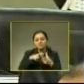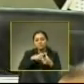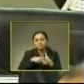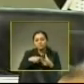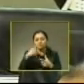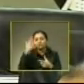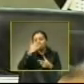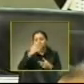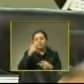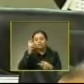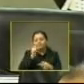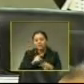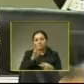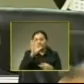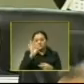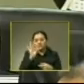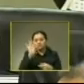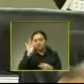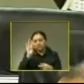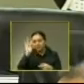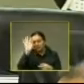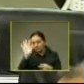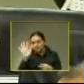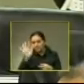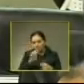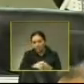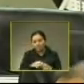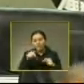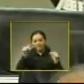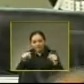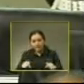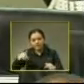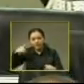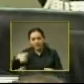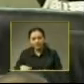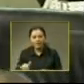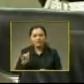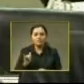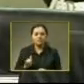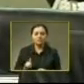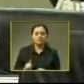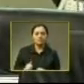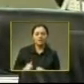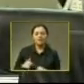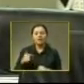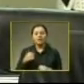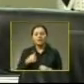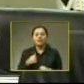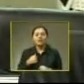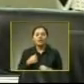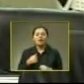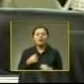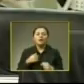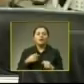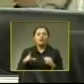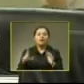en 1975. De ahí en adelante lo que ha habido es solamente reformas a esa